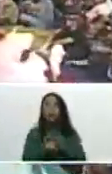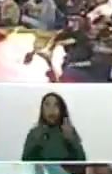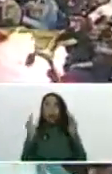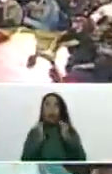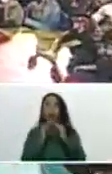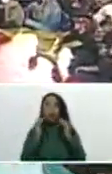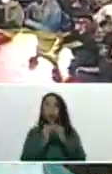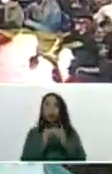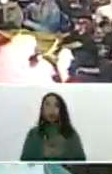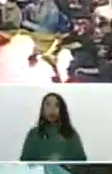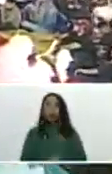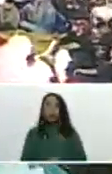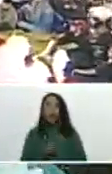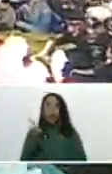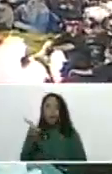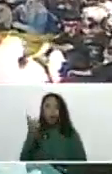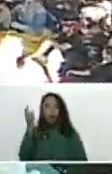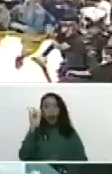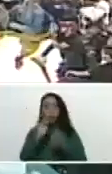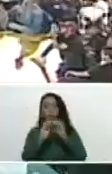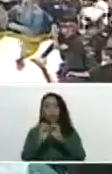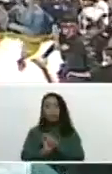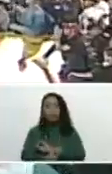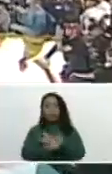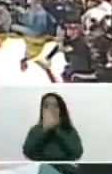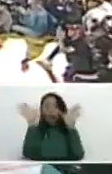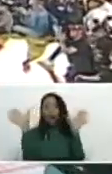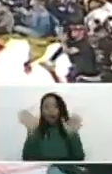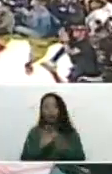vivienda. Eso hay que afinarlo cada vez más.